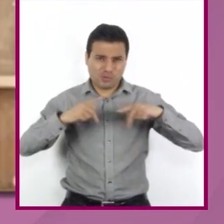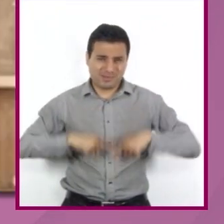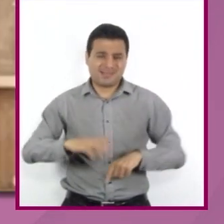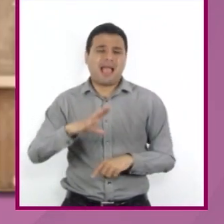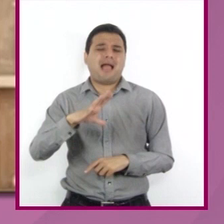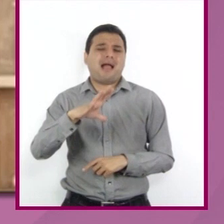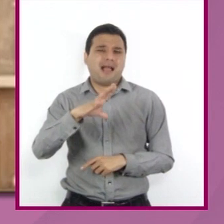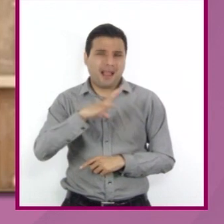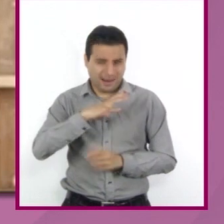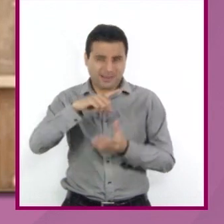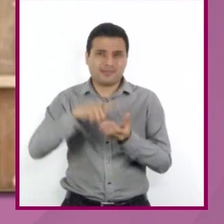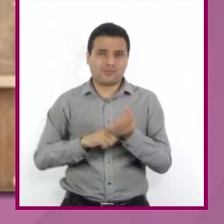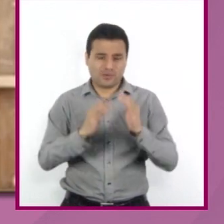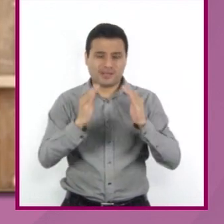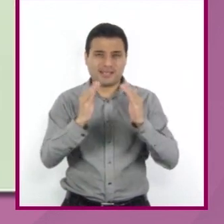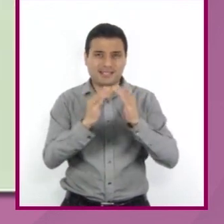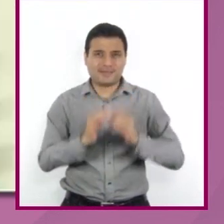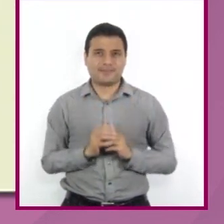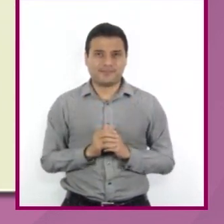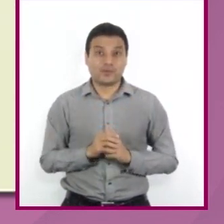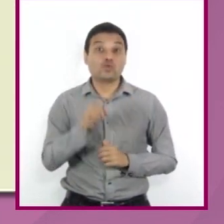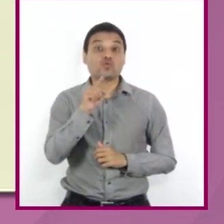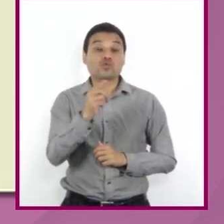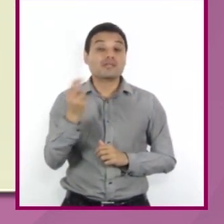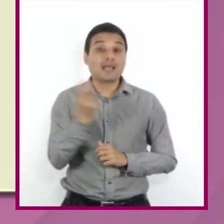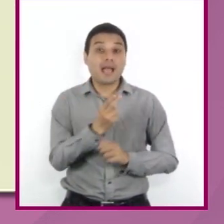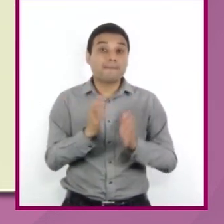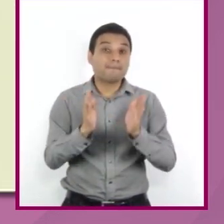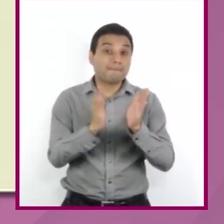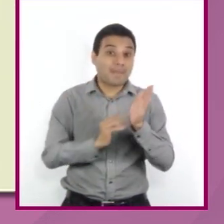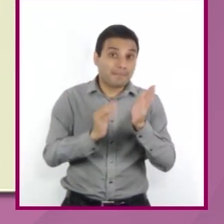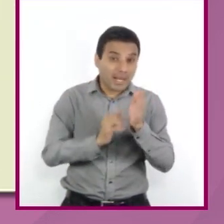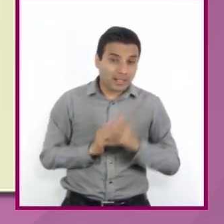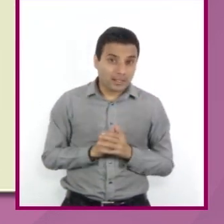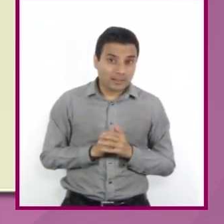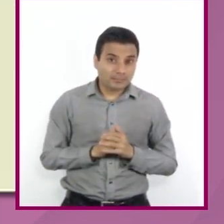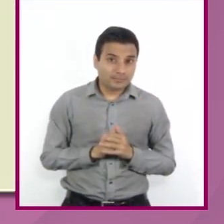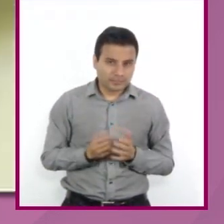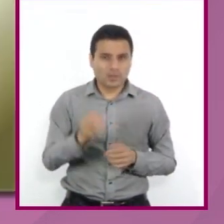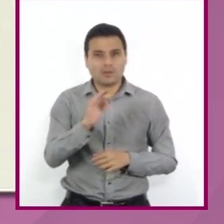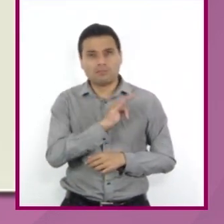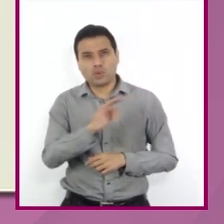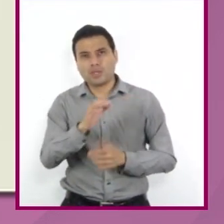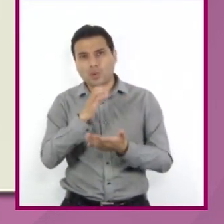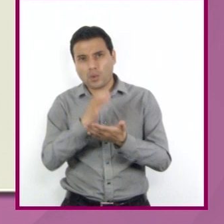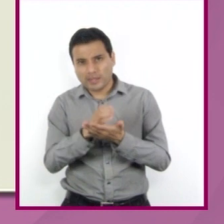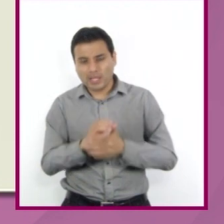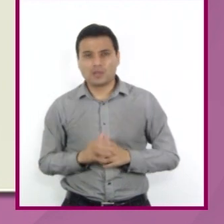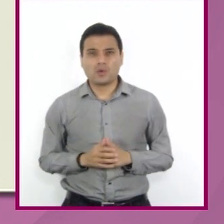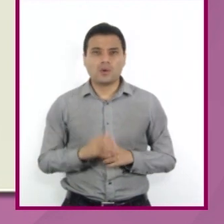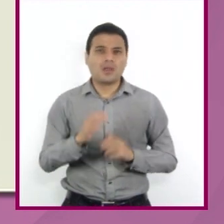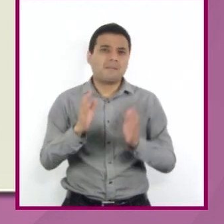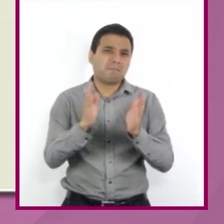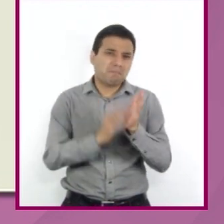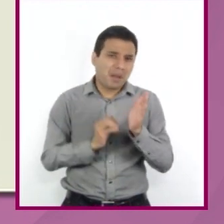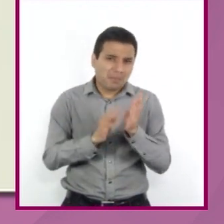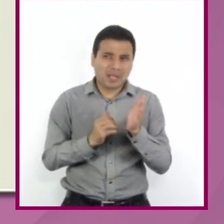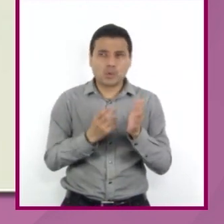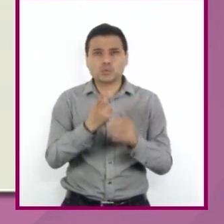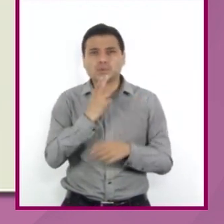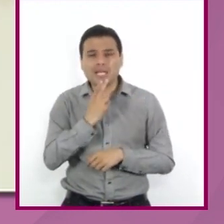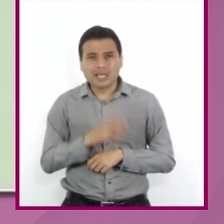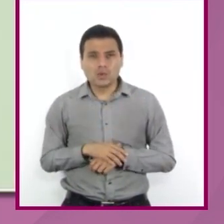casa. ¿Necesitas papel donde dibujar? Puede ser un cuaderno, pueden ser hojas de reciclar, hojas